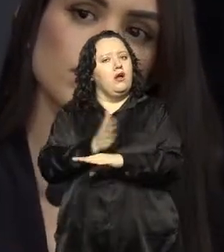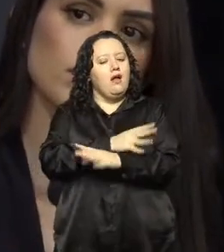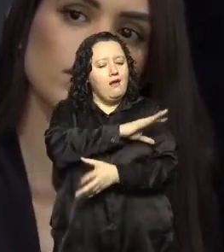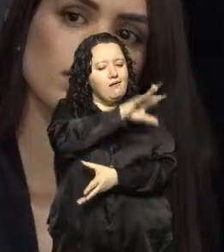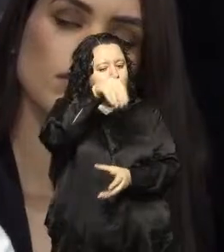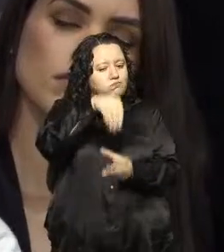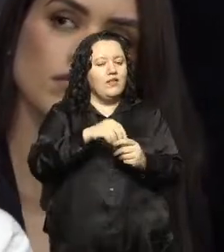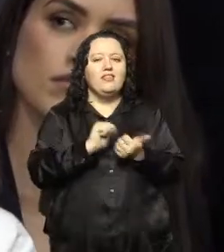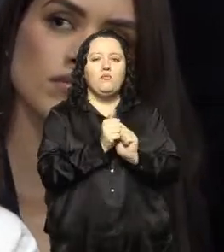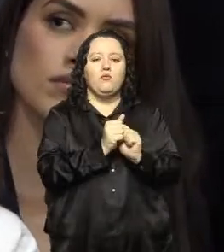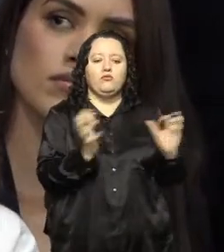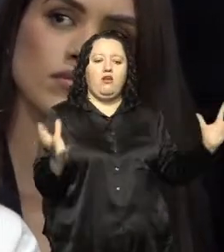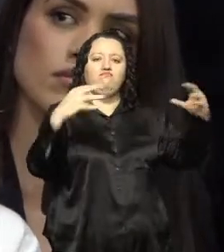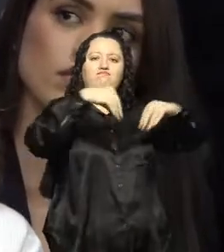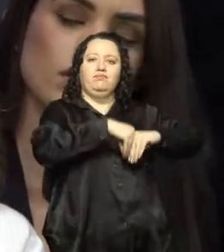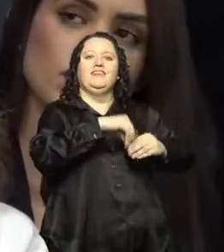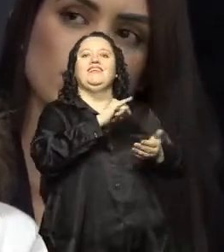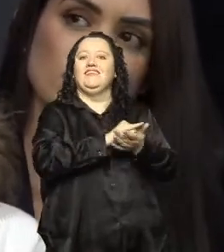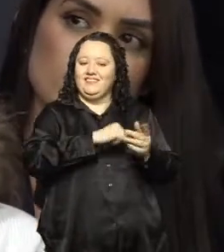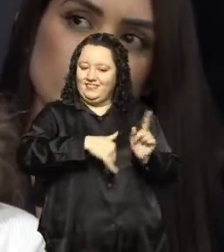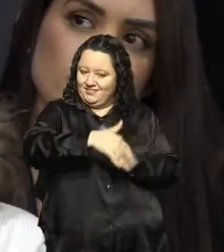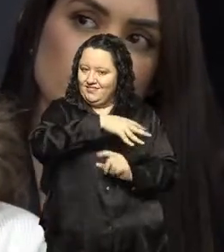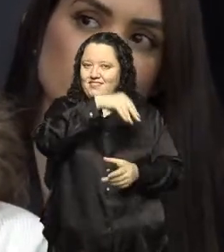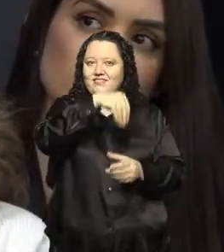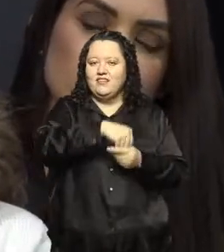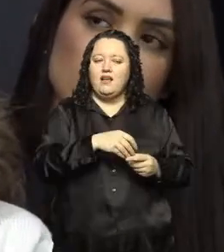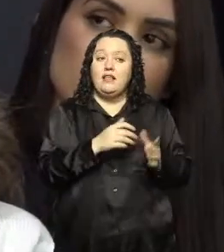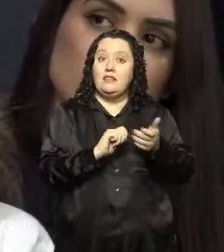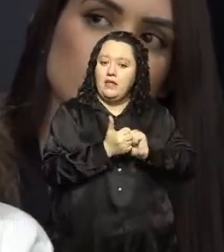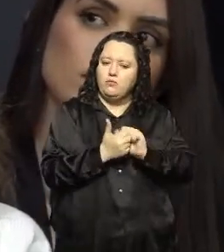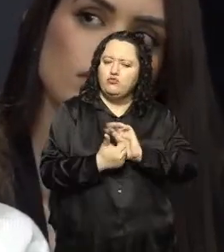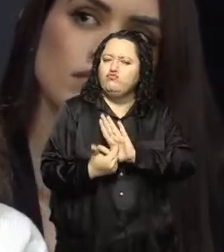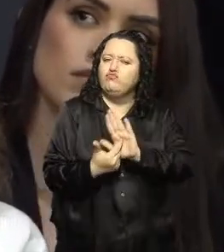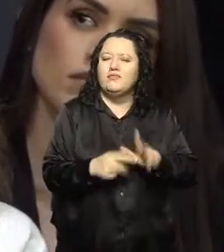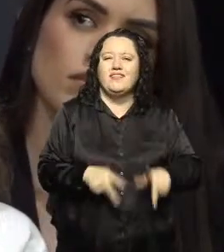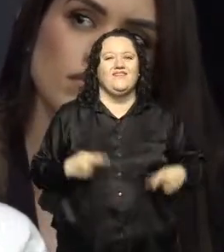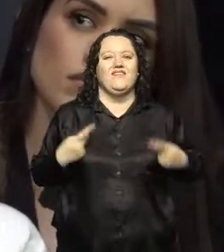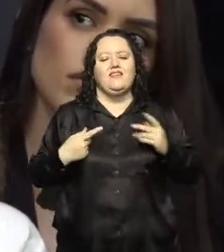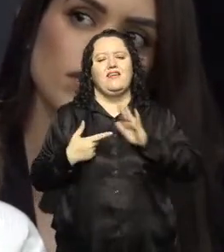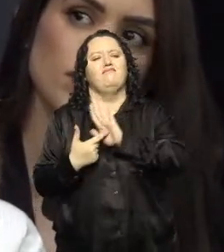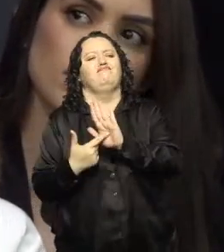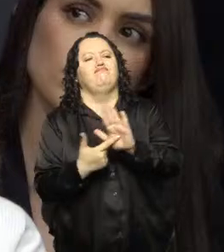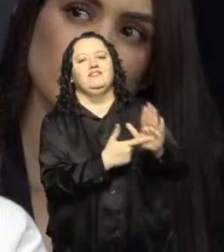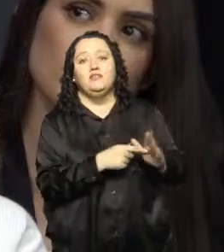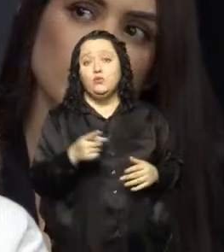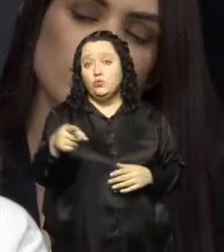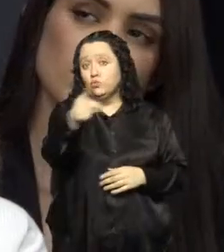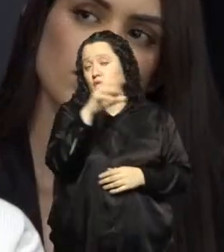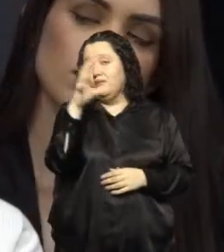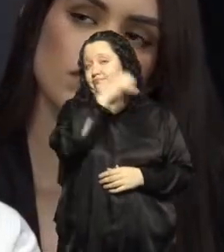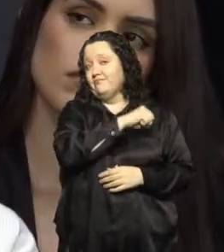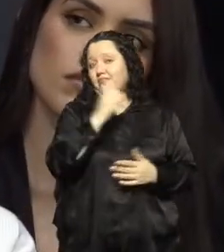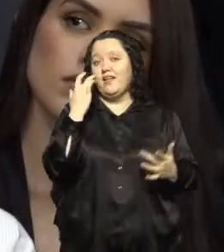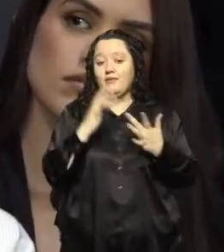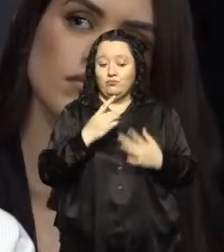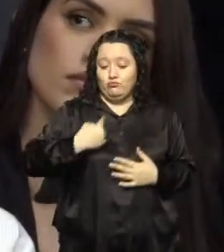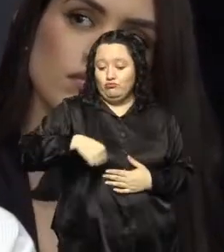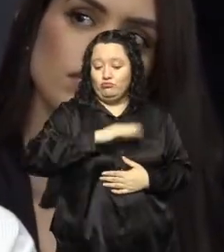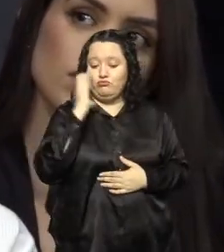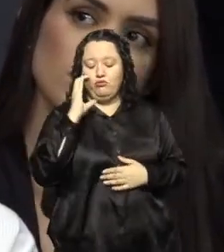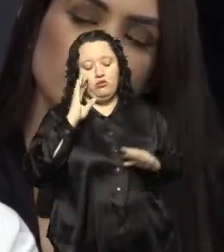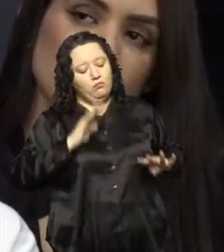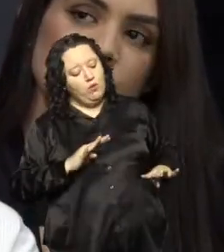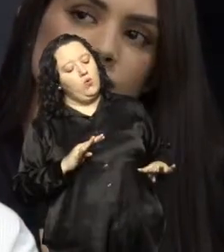involucra el deporte, de todo lo que puede enseñar el deporte para la vida, de todo lo que ustedes representan para nosotros los